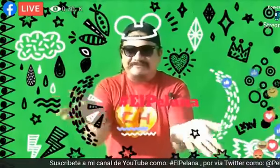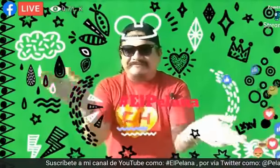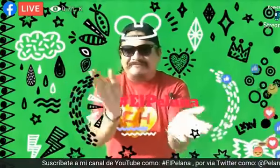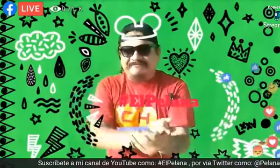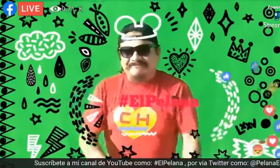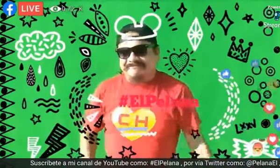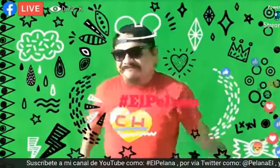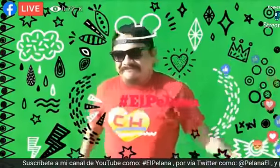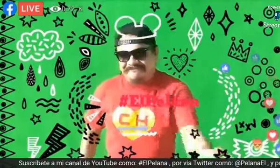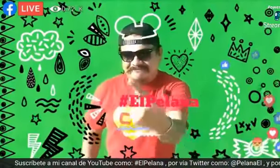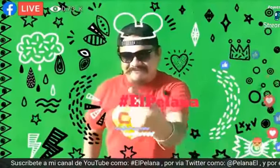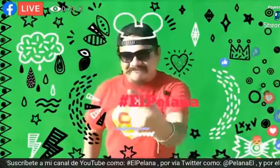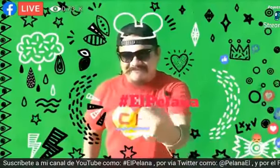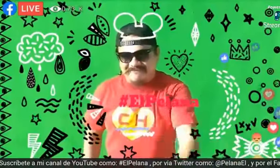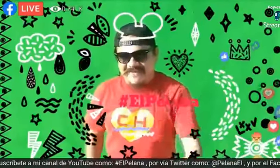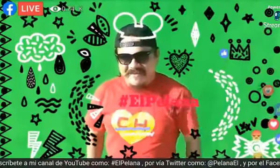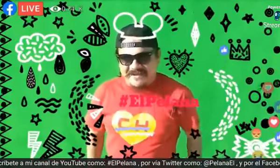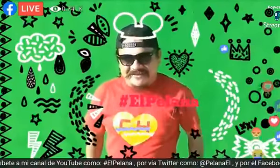que es?